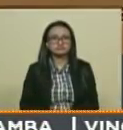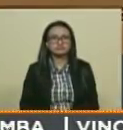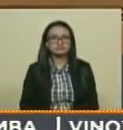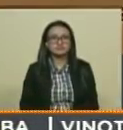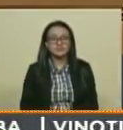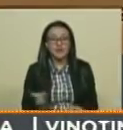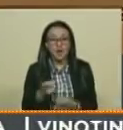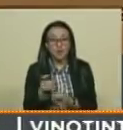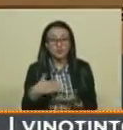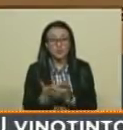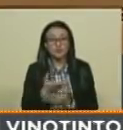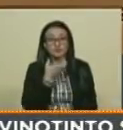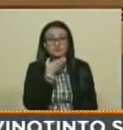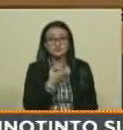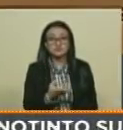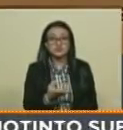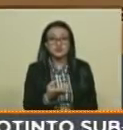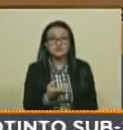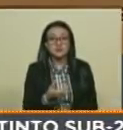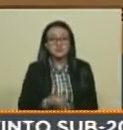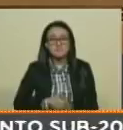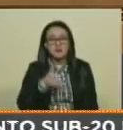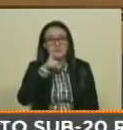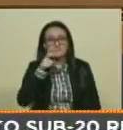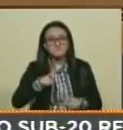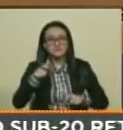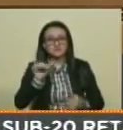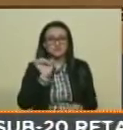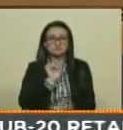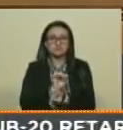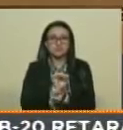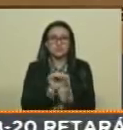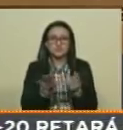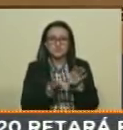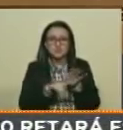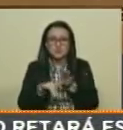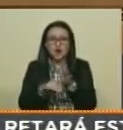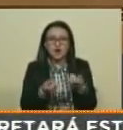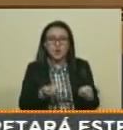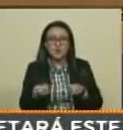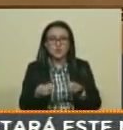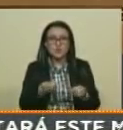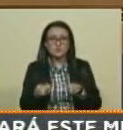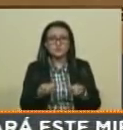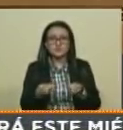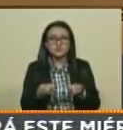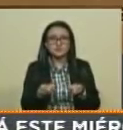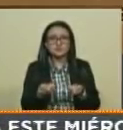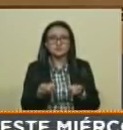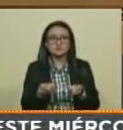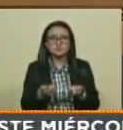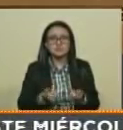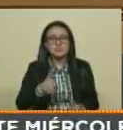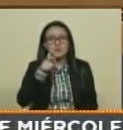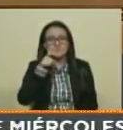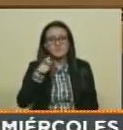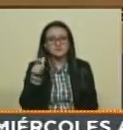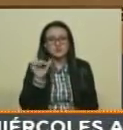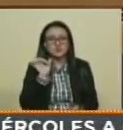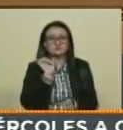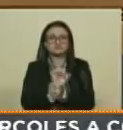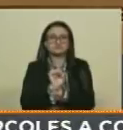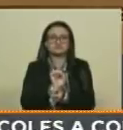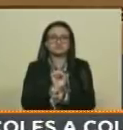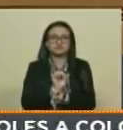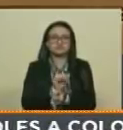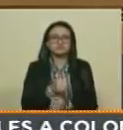Entre agosto y diciembre también hubo mayor cantidad de personas aprehendidas por delitos económicos, mayor cantidad de personas privadas de libertad